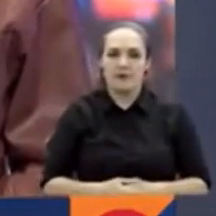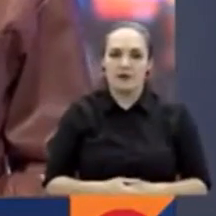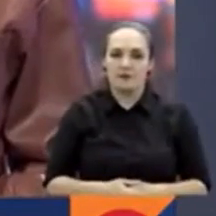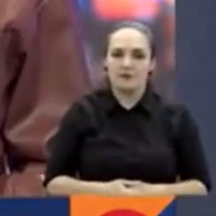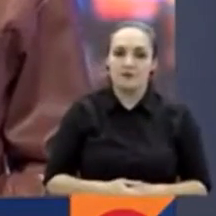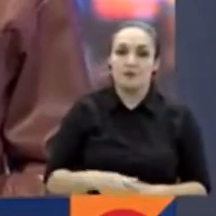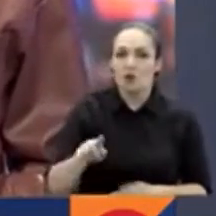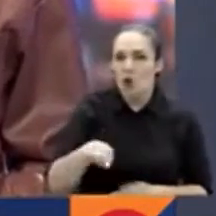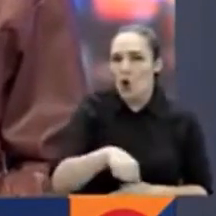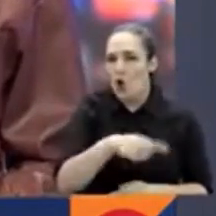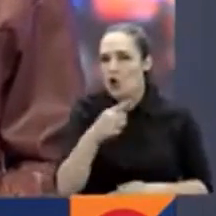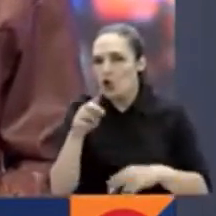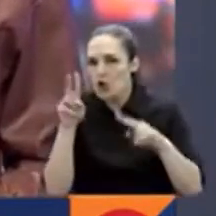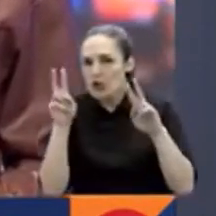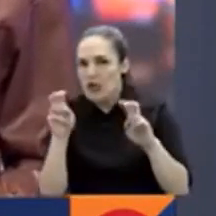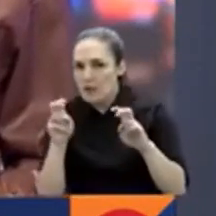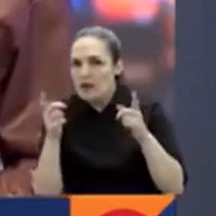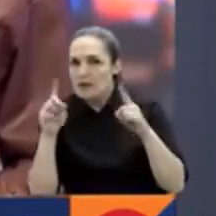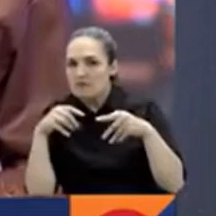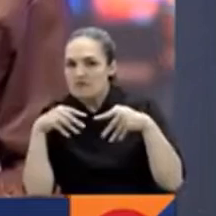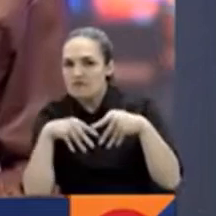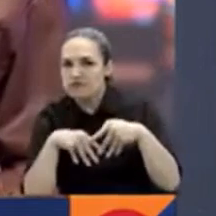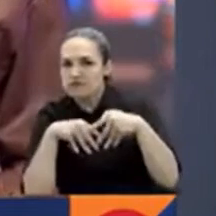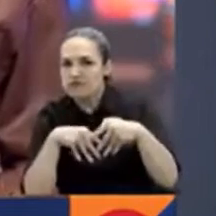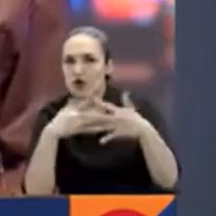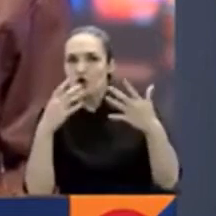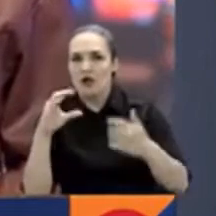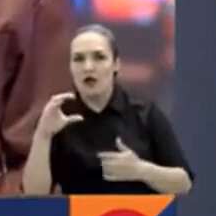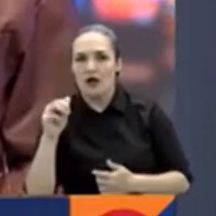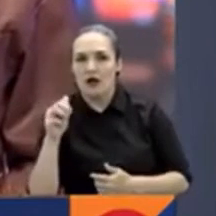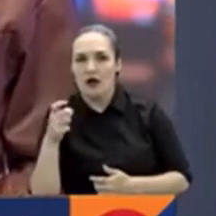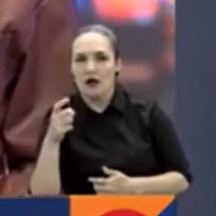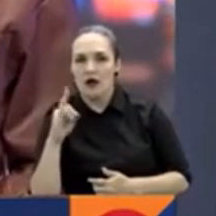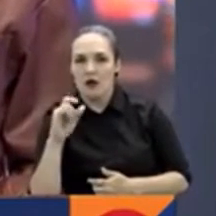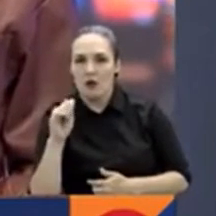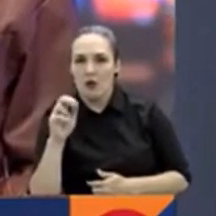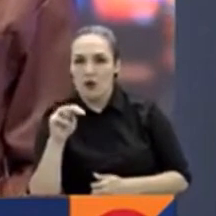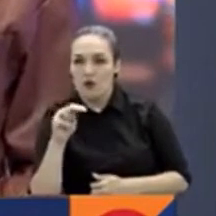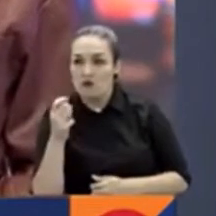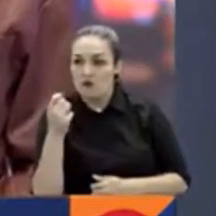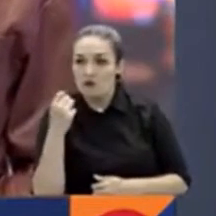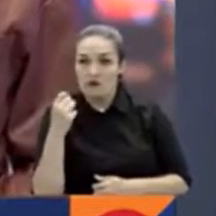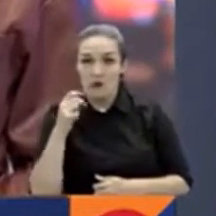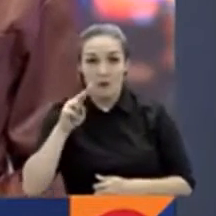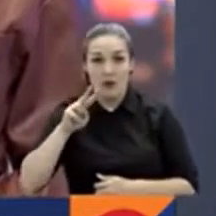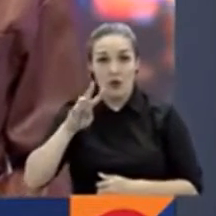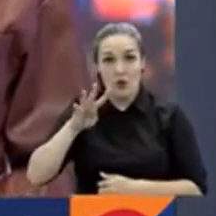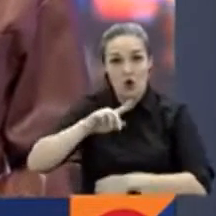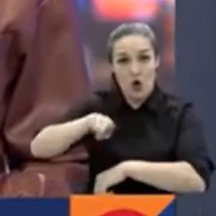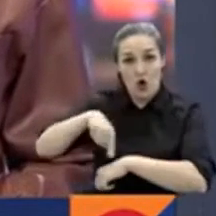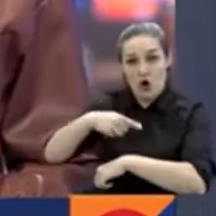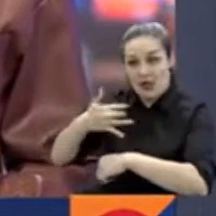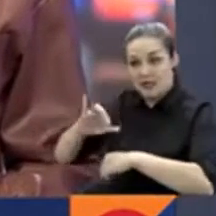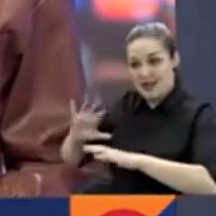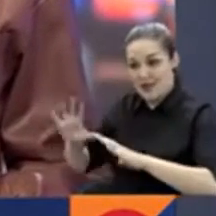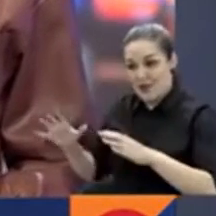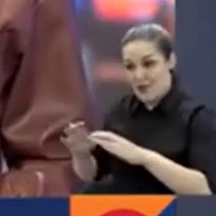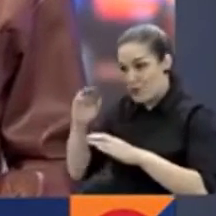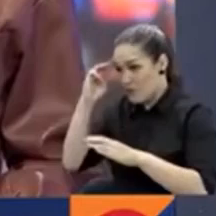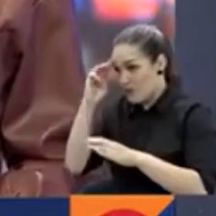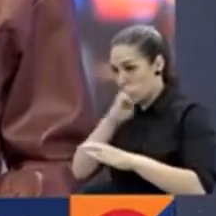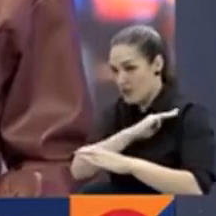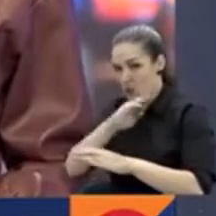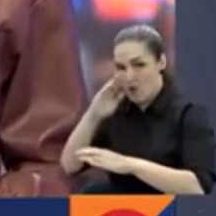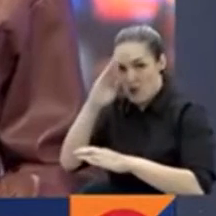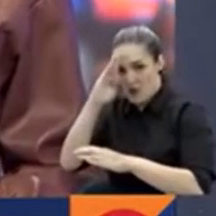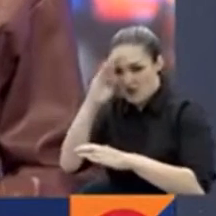Luisa, otro punto de tensión por protestas está en el Caguán. Ya pasaron 24 horas de la liberación de los policías y funcionarios en Los Pozos,